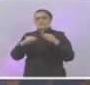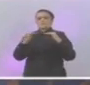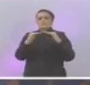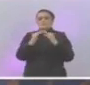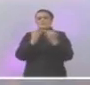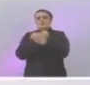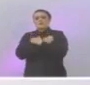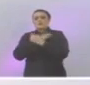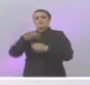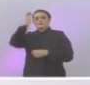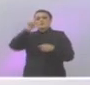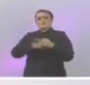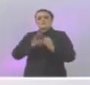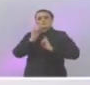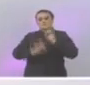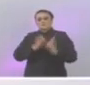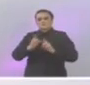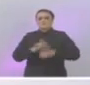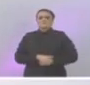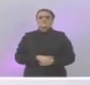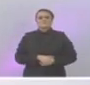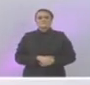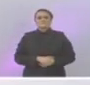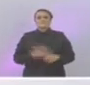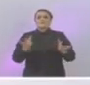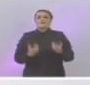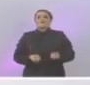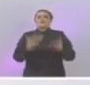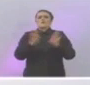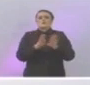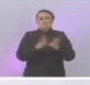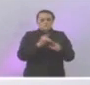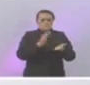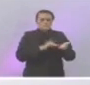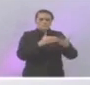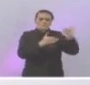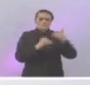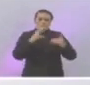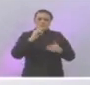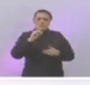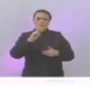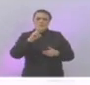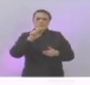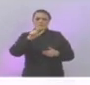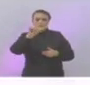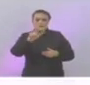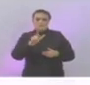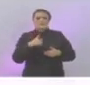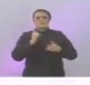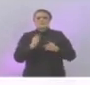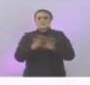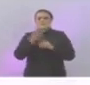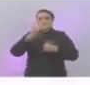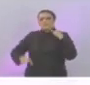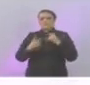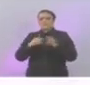educación, cultura y deporte. Los datos dados a conocer por el Coneval este año sobre la última medición